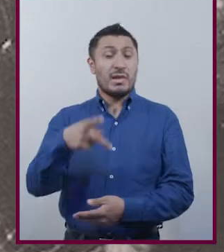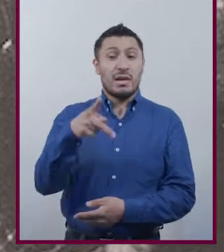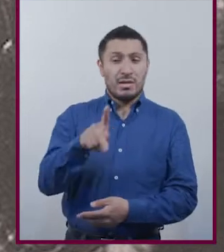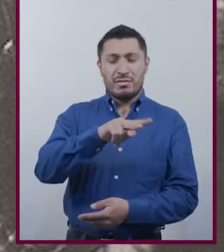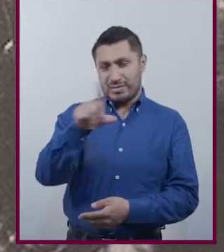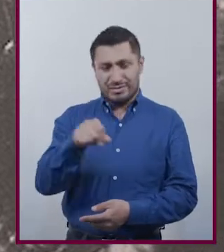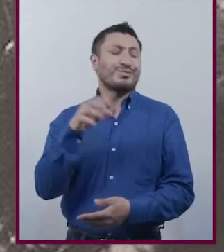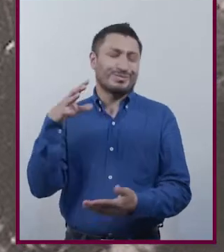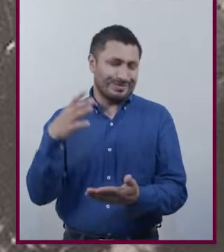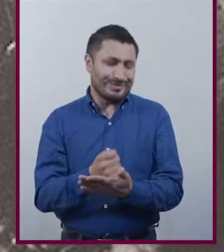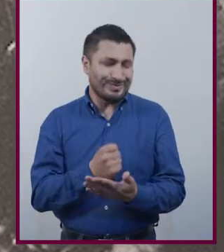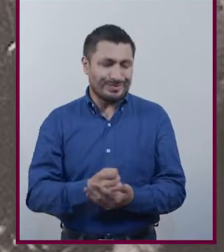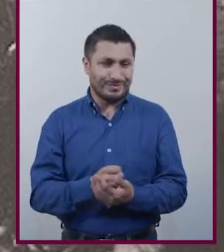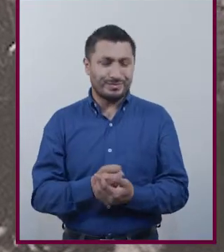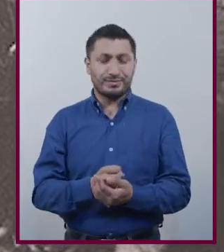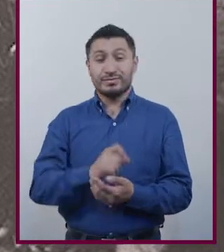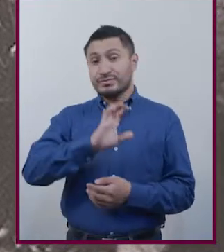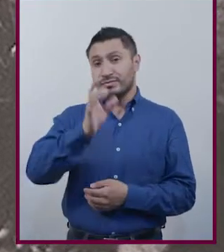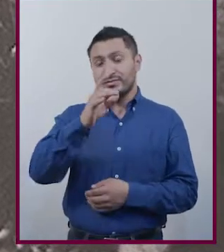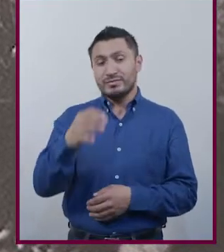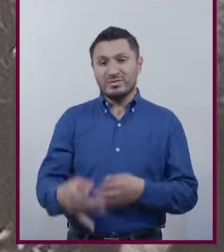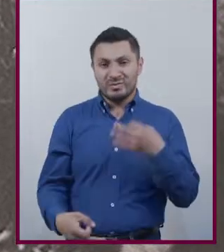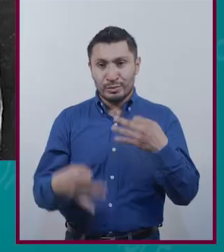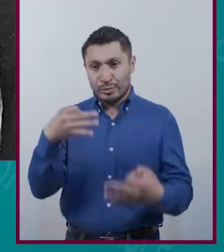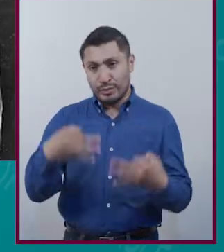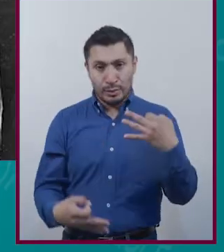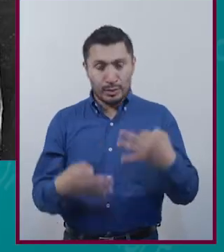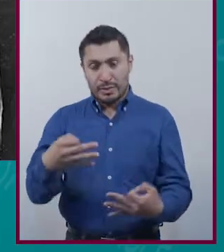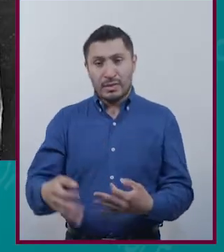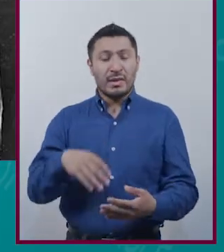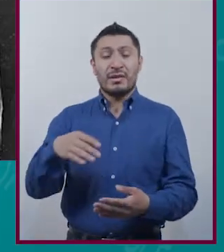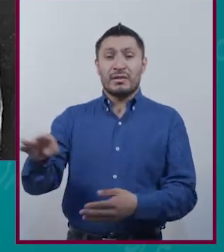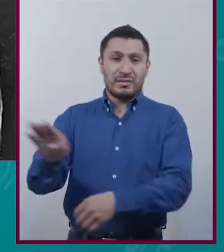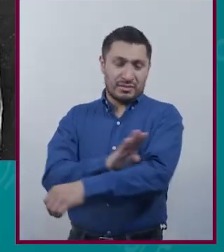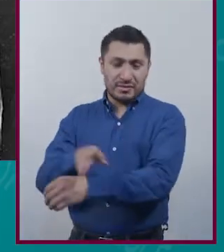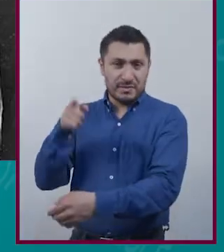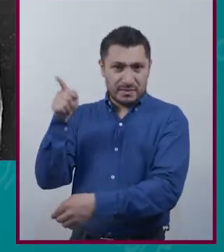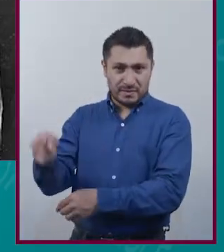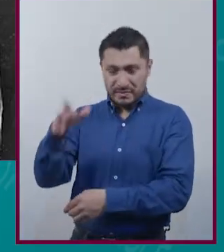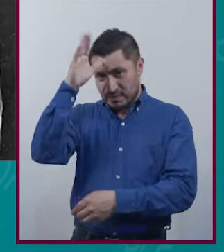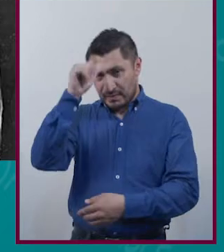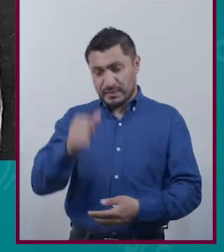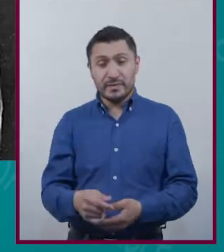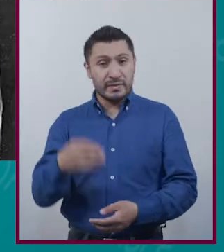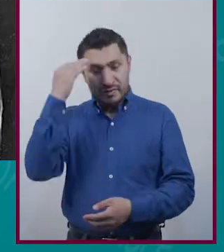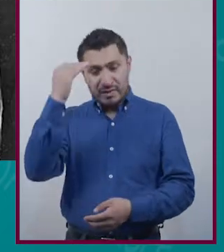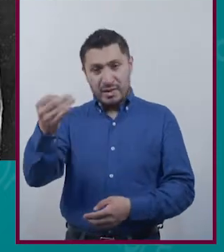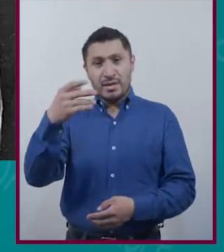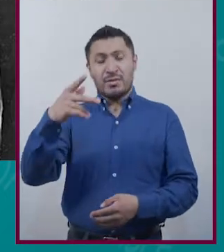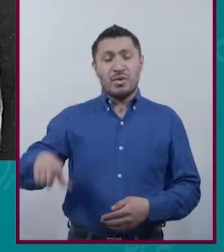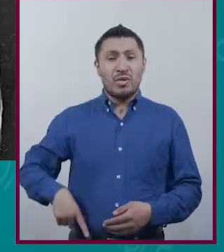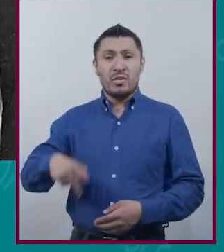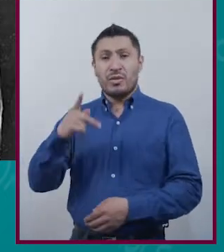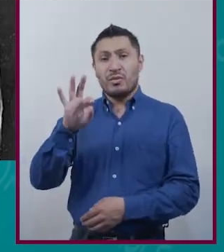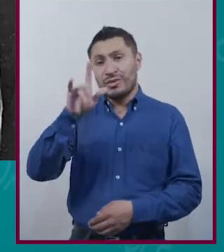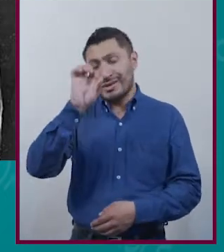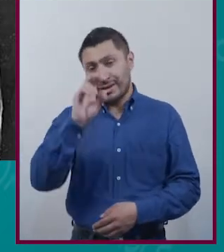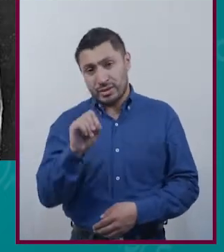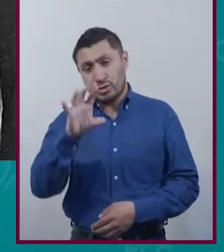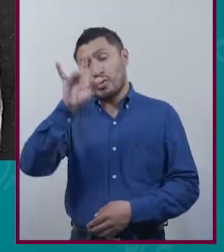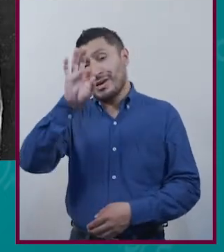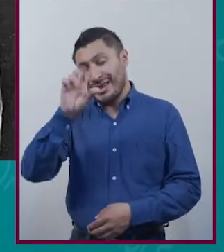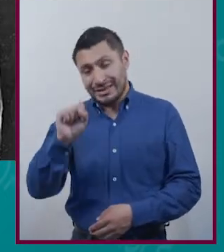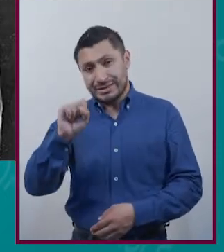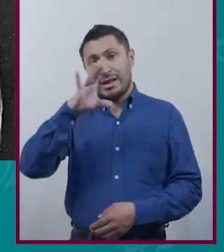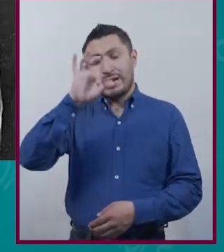final lo consiguió, cuando los tribunales fallaron a su favor. En esta década y durante el gobierno de Plutarco Elías Calles, la empresa